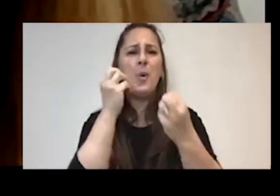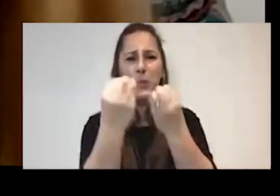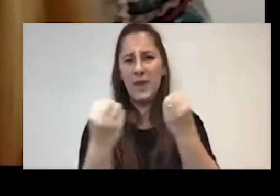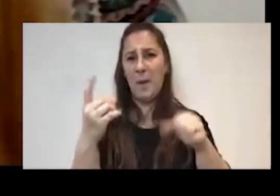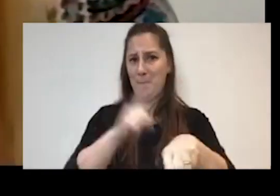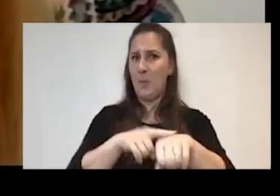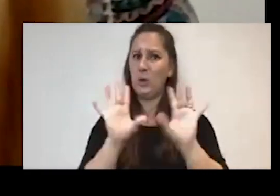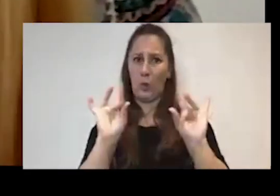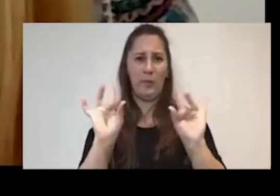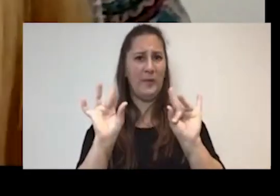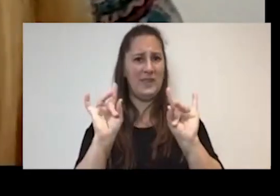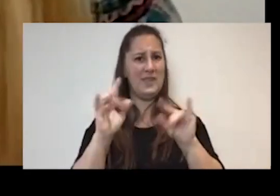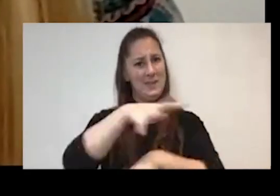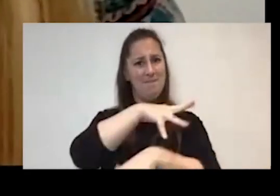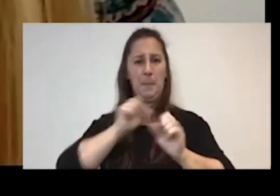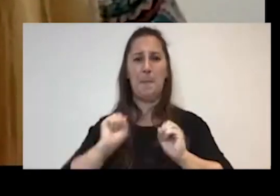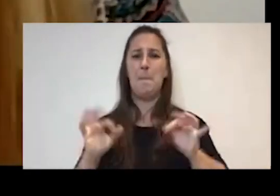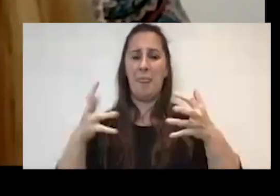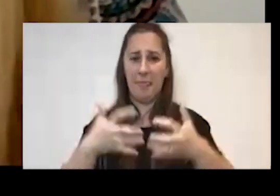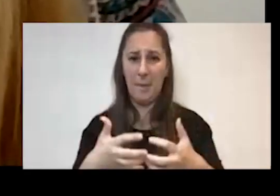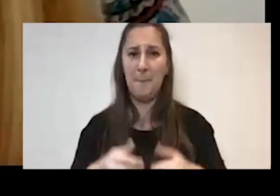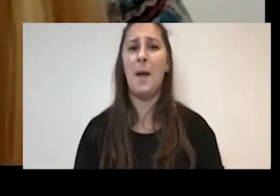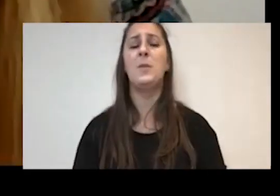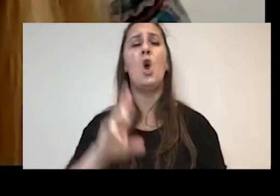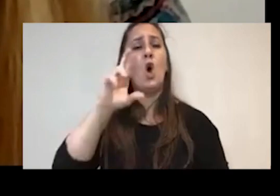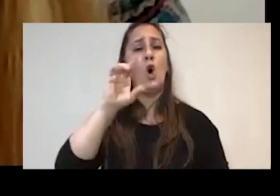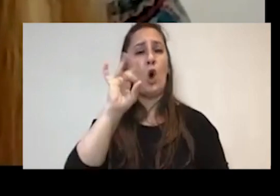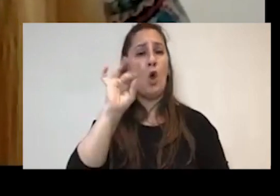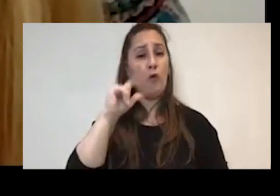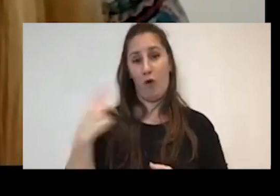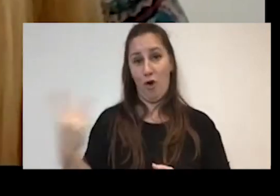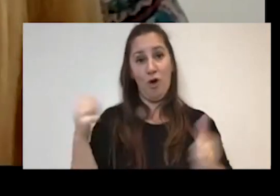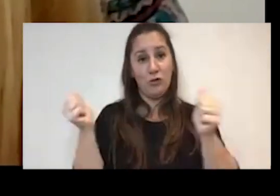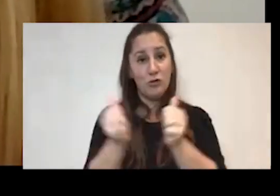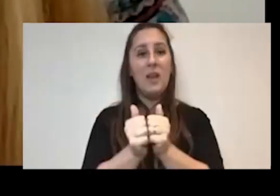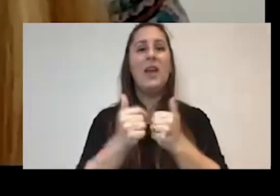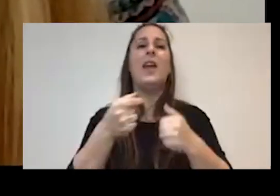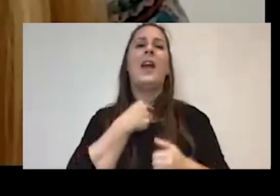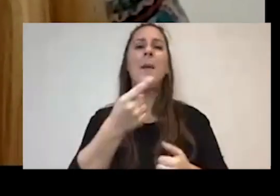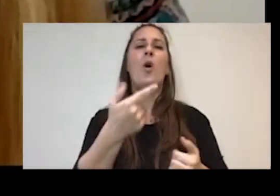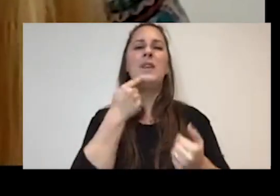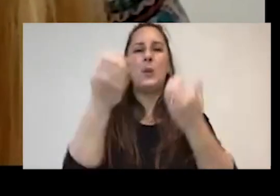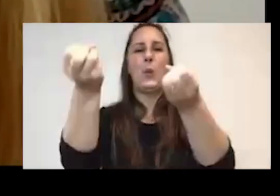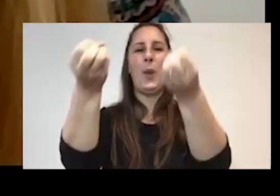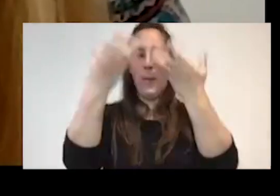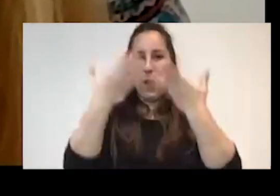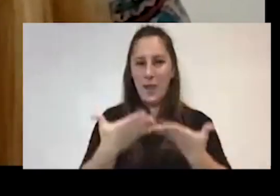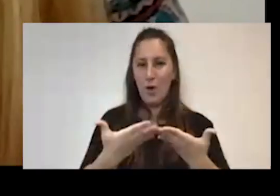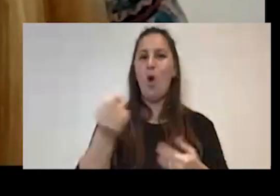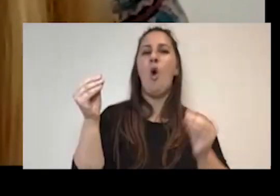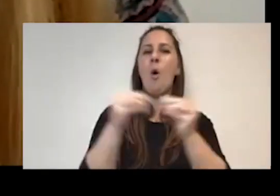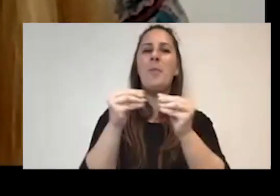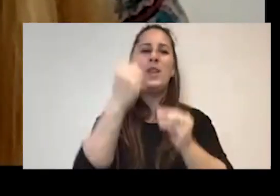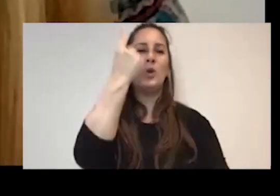tiempo difícil que nos toca vivir. Bueno, junto a Rodolfo Besone queremos darle la bienvenida a todos los compañeros